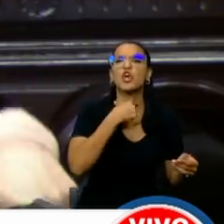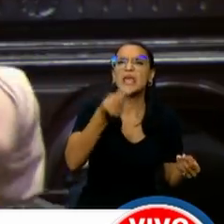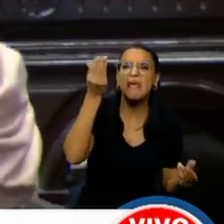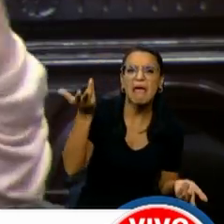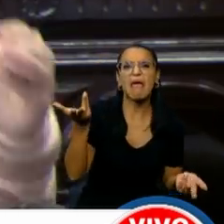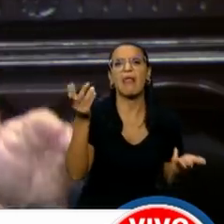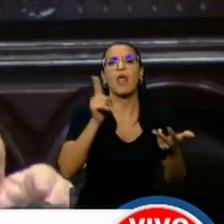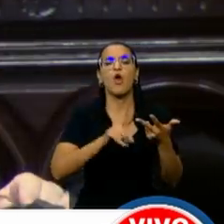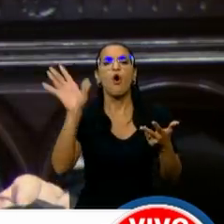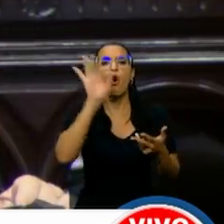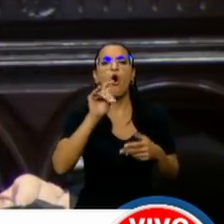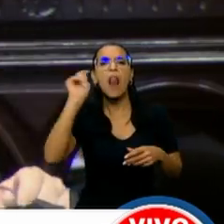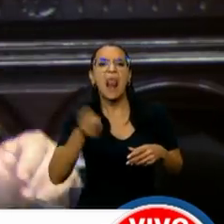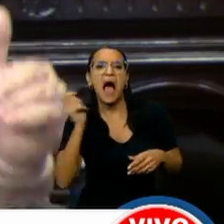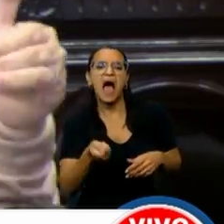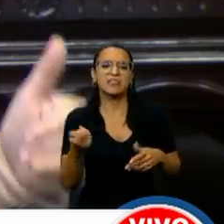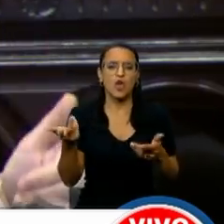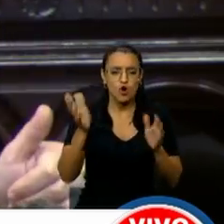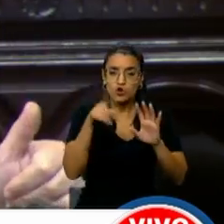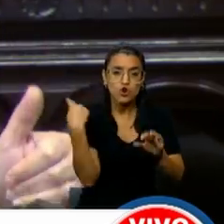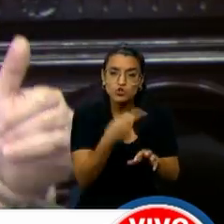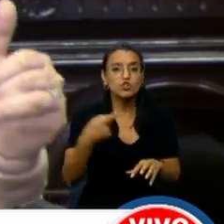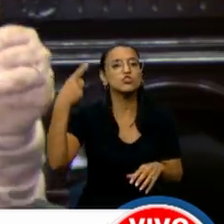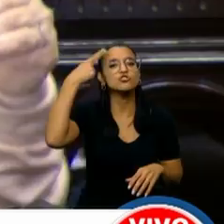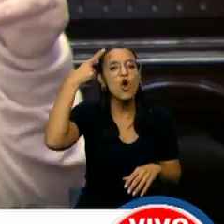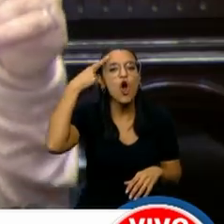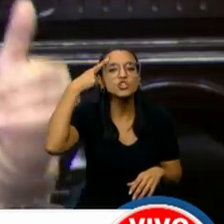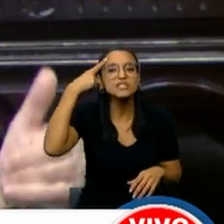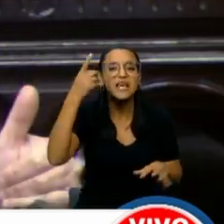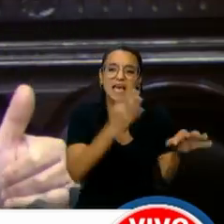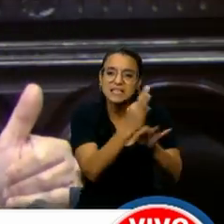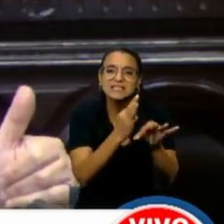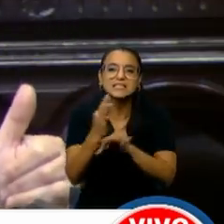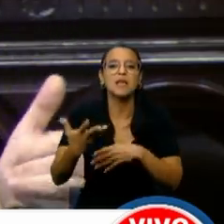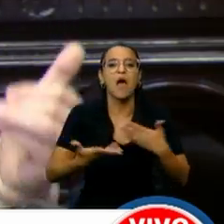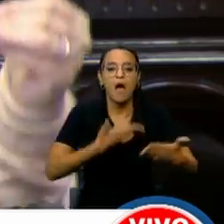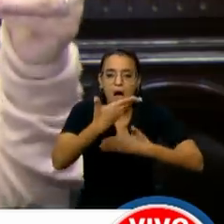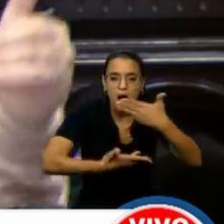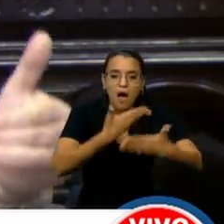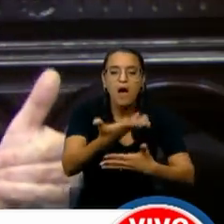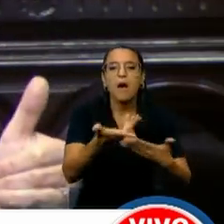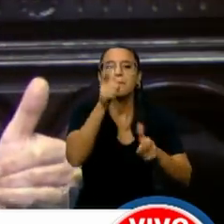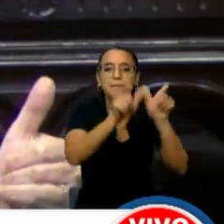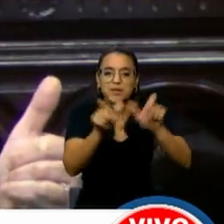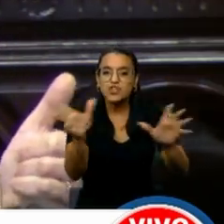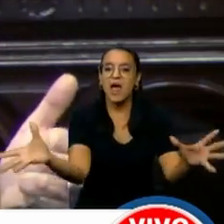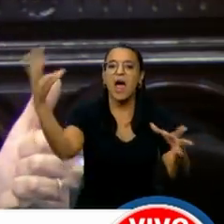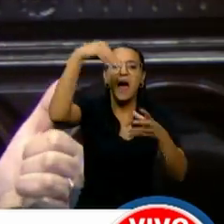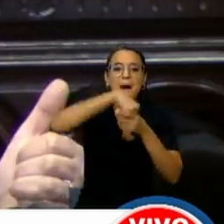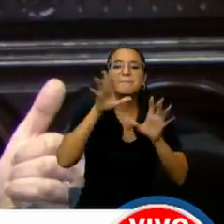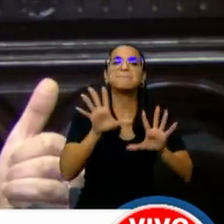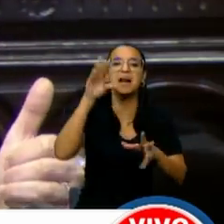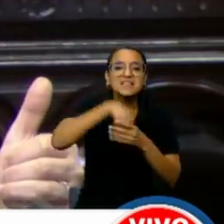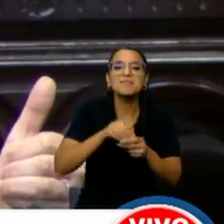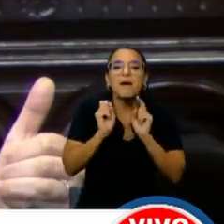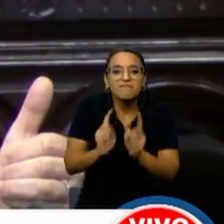sigamos con el látigo nosotros vamos con la conciencia social con la construcción de ciudadanía con la participación activa